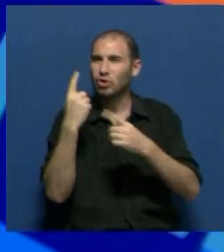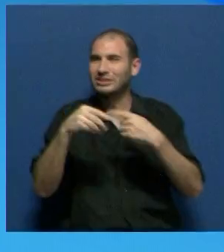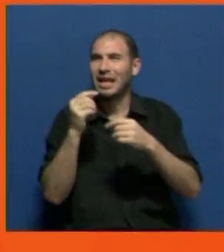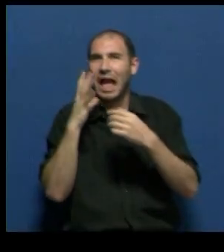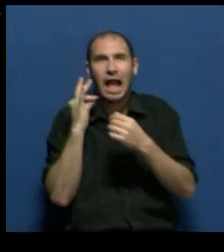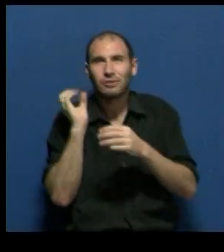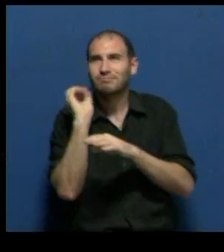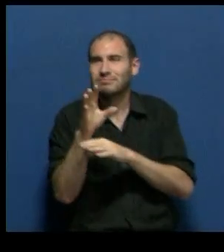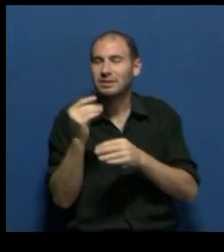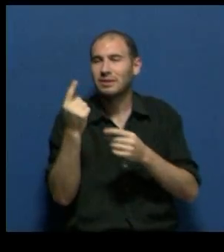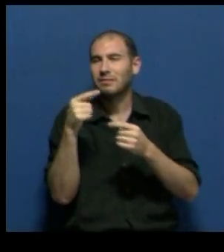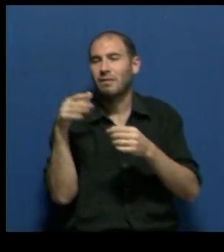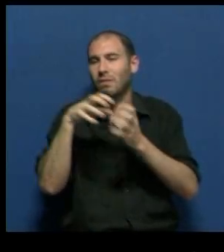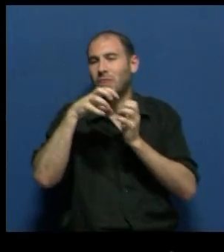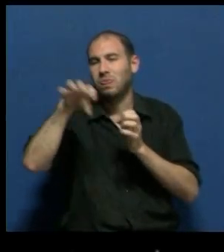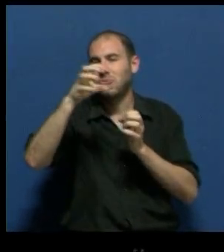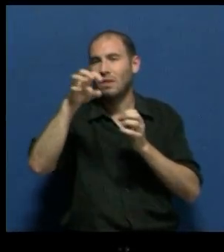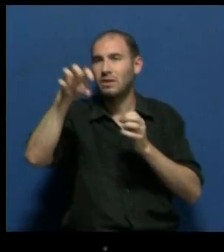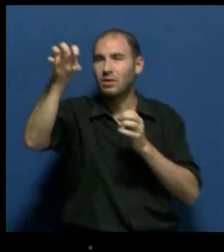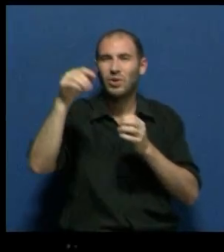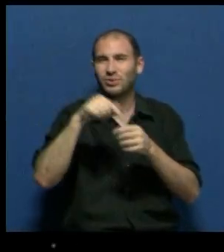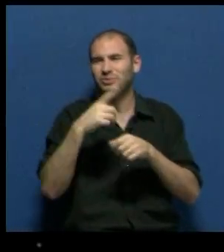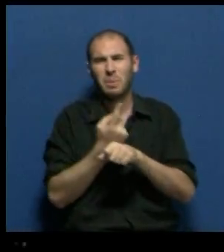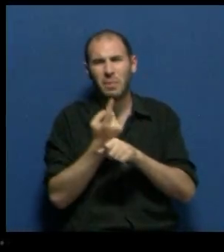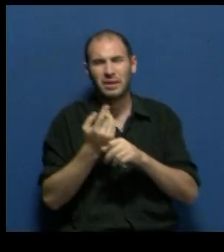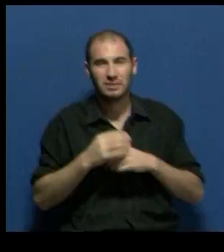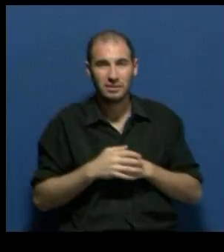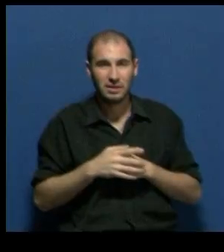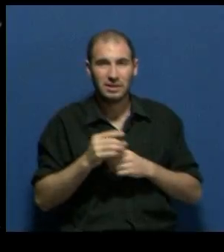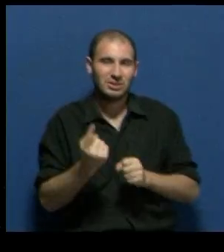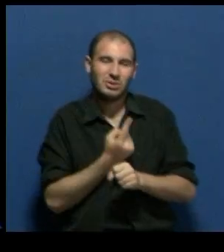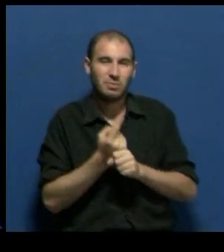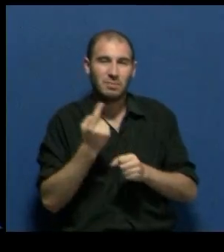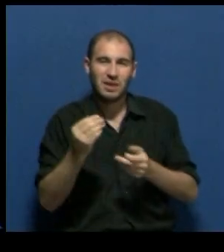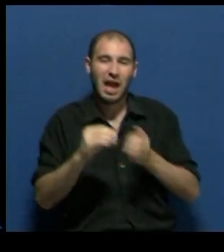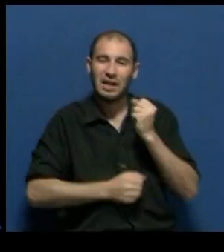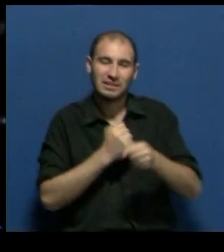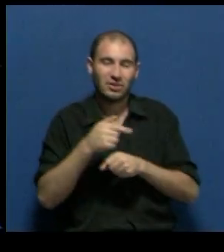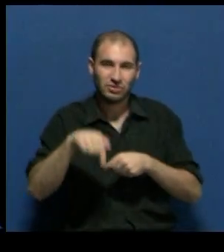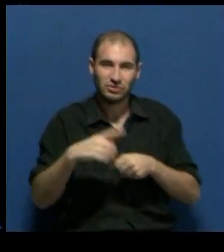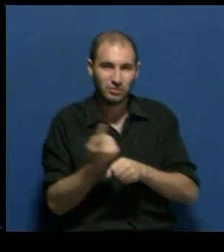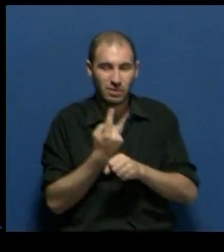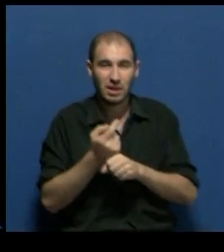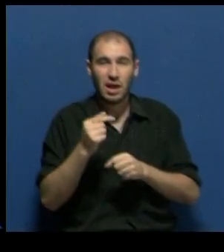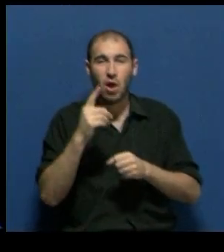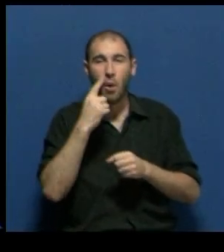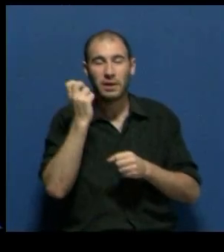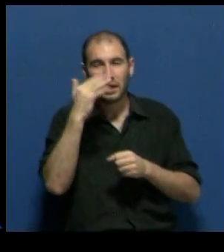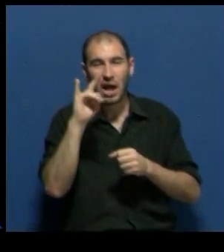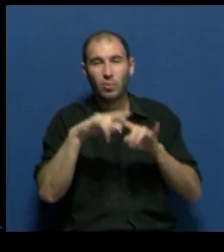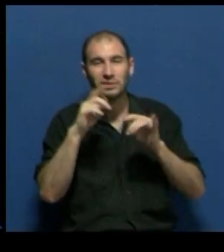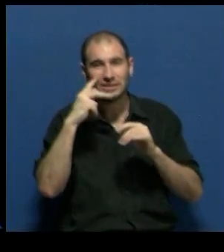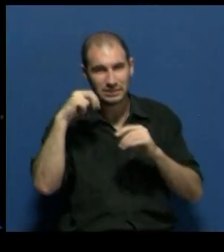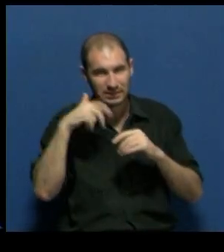no sé, alguna sonda no tripulada, algo así? ¿O eso es improbable a tanta distancia? Es improbable hasta la fecha. Recordemos que Stephen Hawking, junto